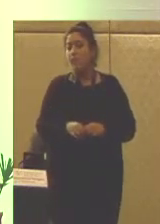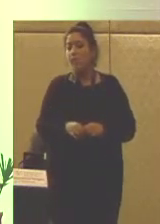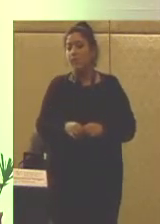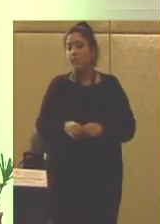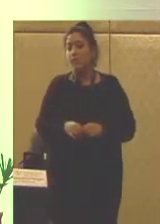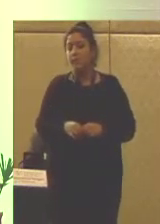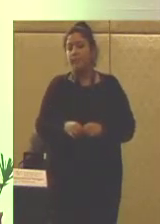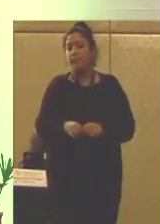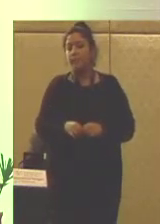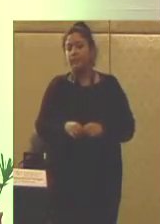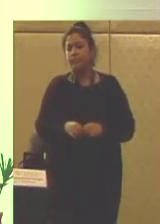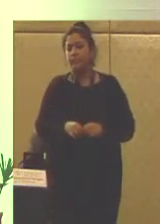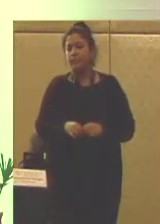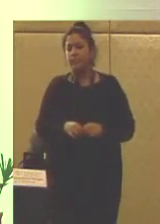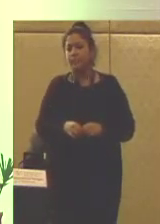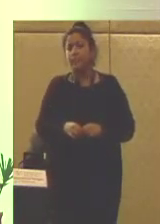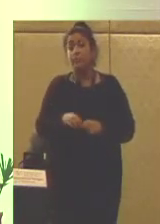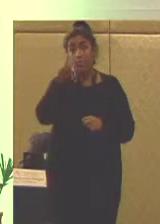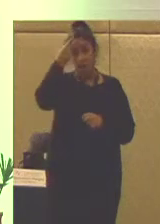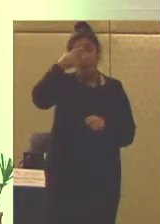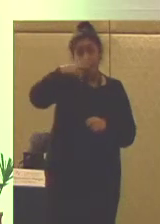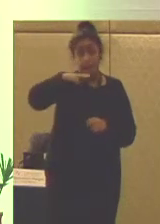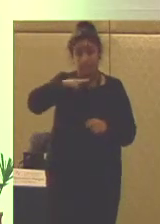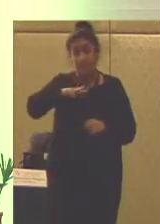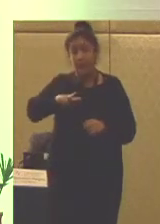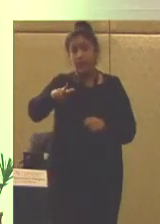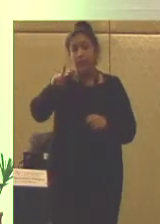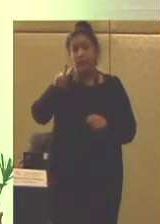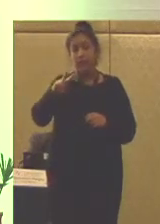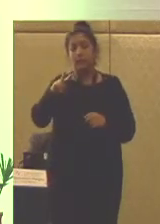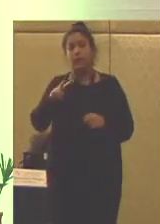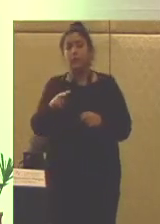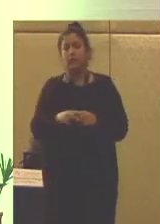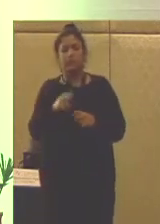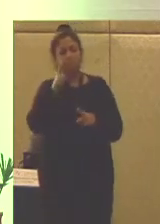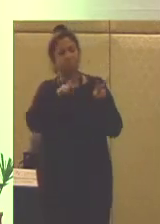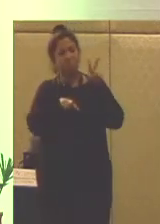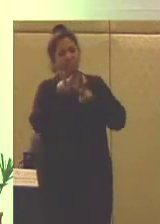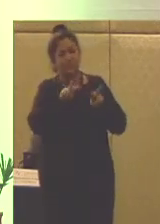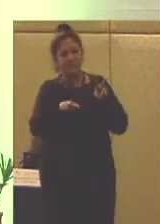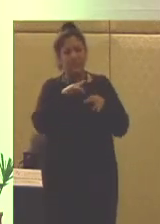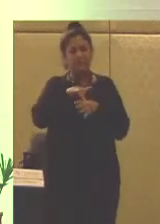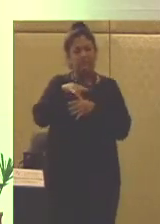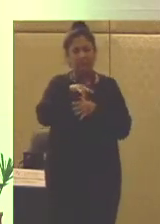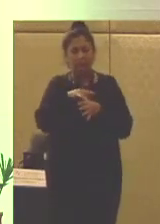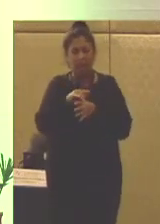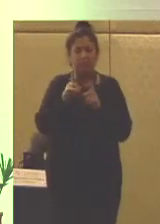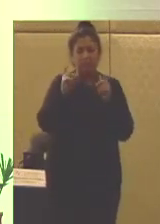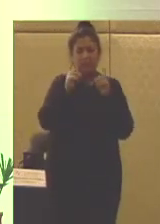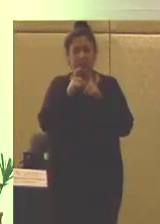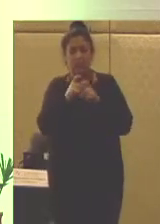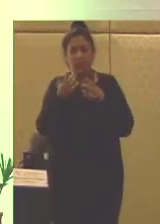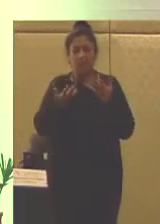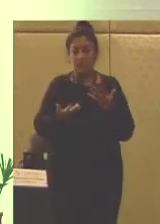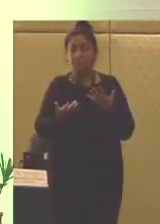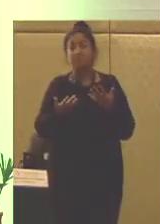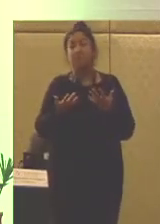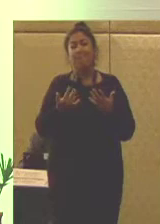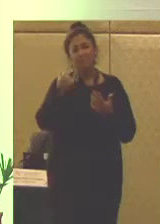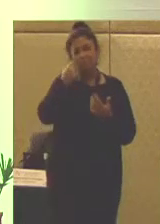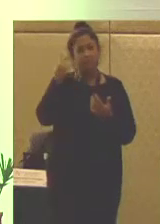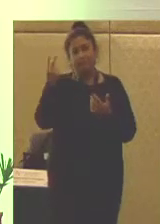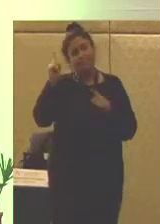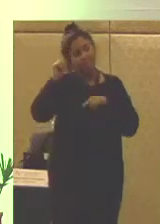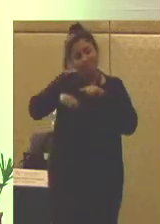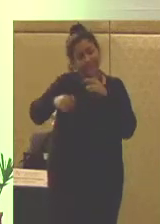periódica en México, que tiene que ver con el análisis de riesgo, y en este caso, bueno, no se alcanza a ver, pero lo que se hace es